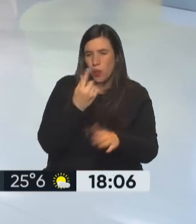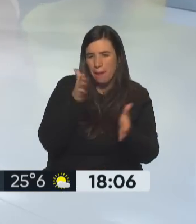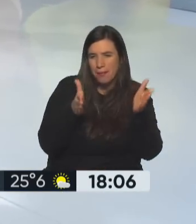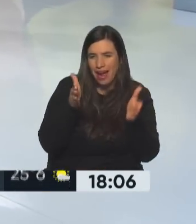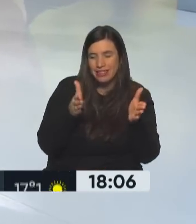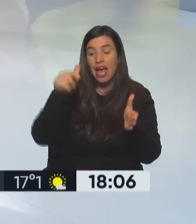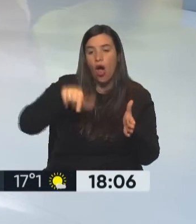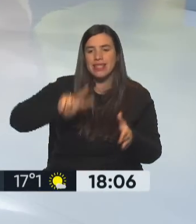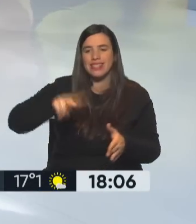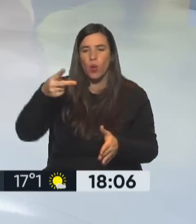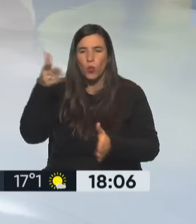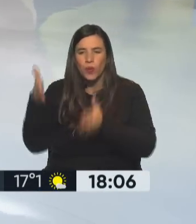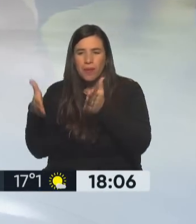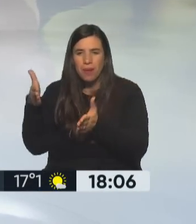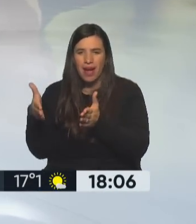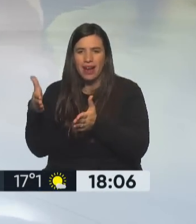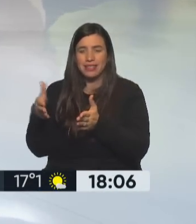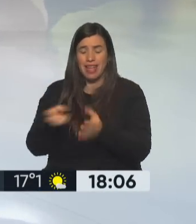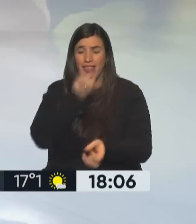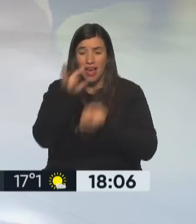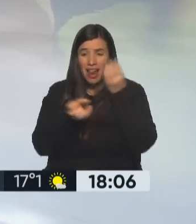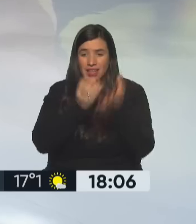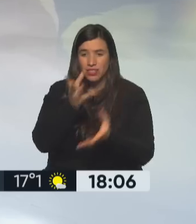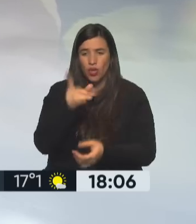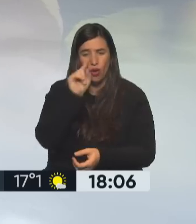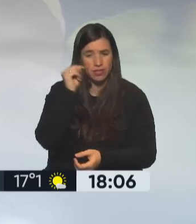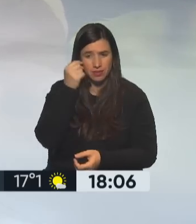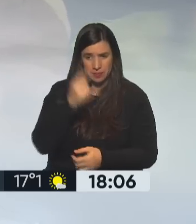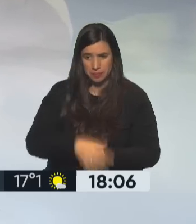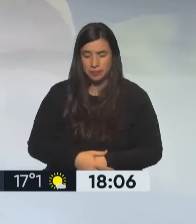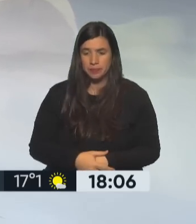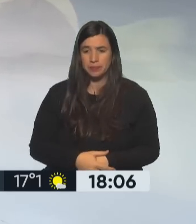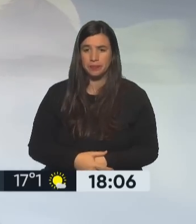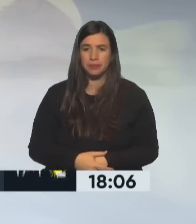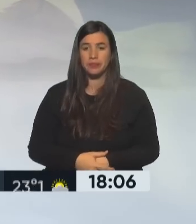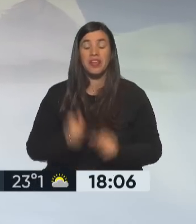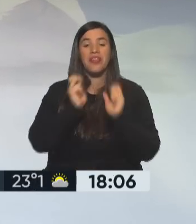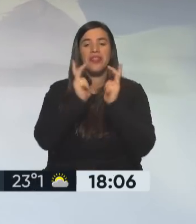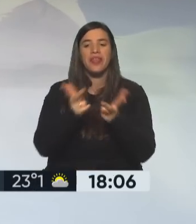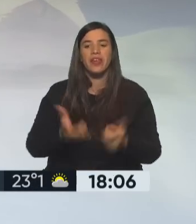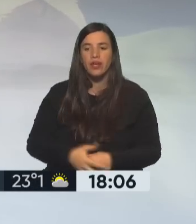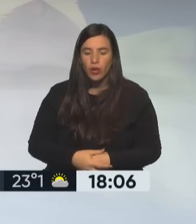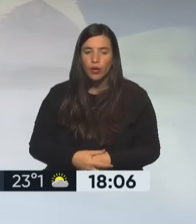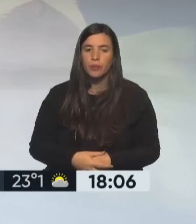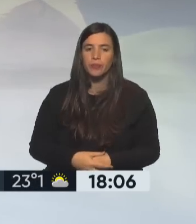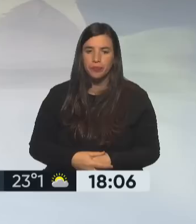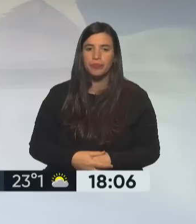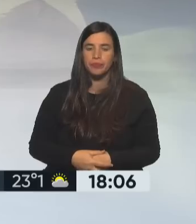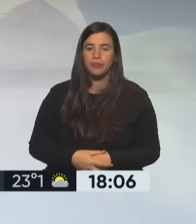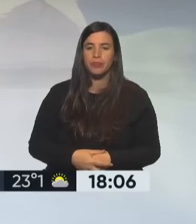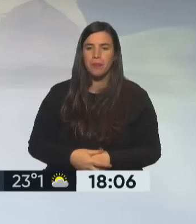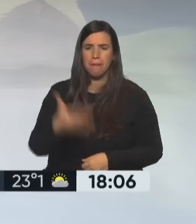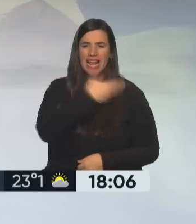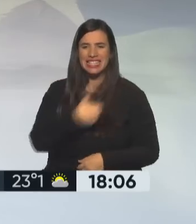segunda parte de las declaraciones del presidente de la Nación, Alberto Fernández. Dijo: el presidente de la Corte no